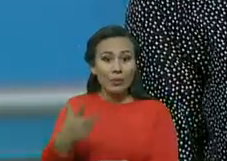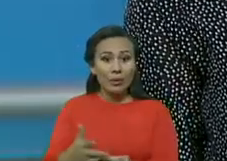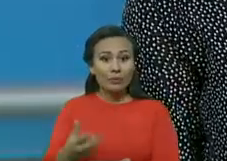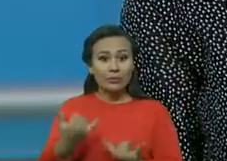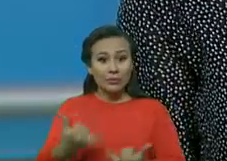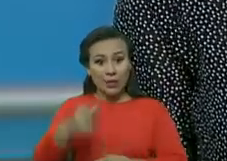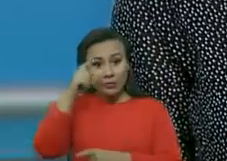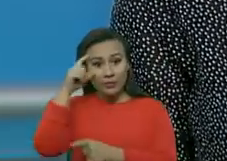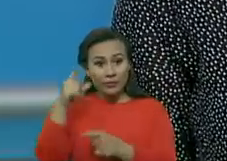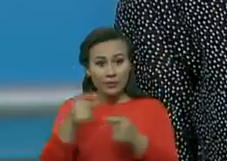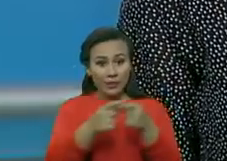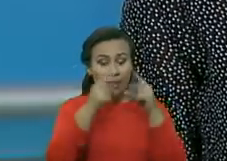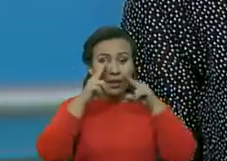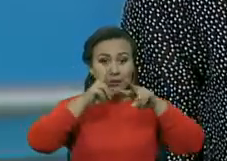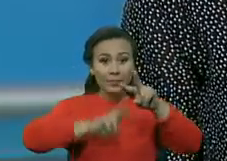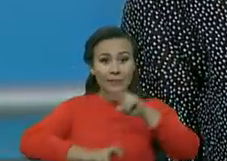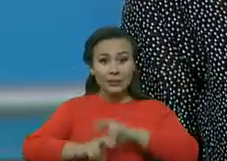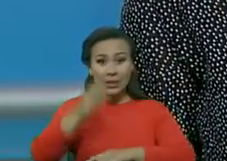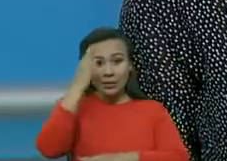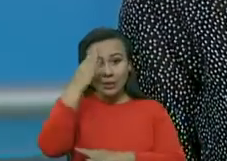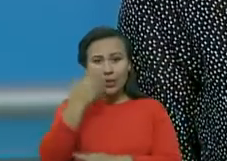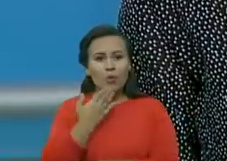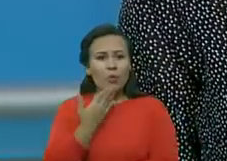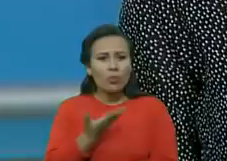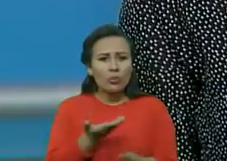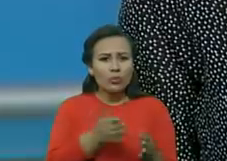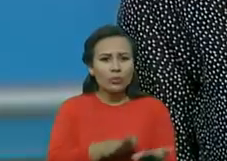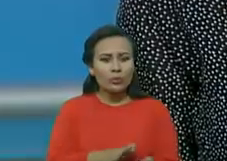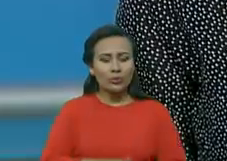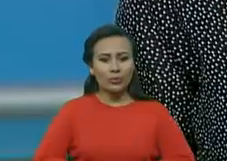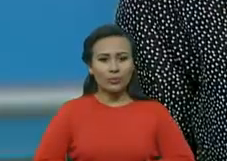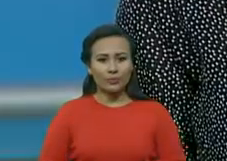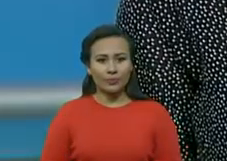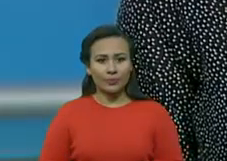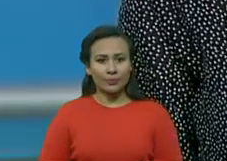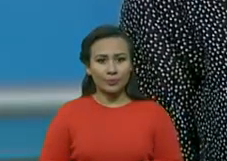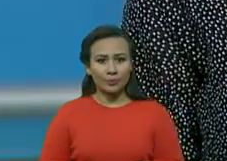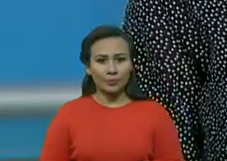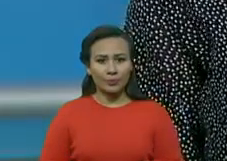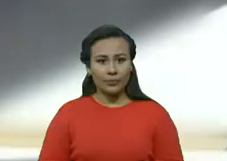fiscalía investiga el caso para determinar las causas de su deceso.